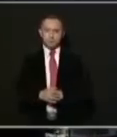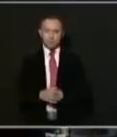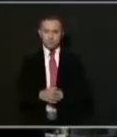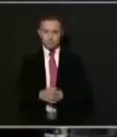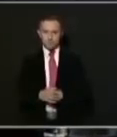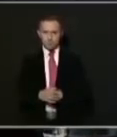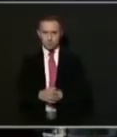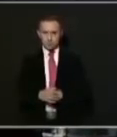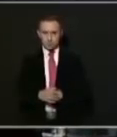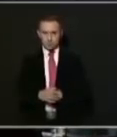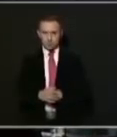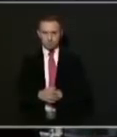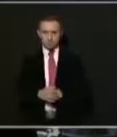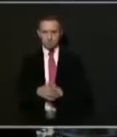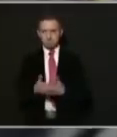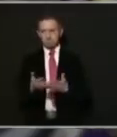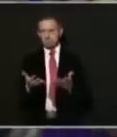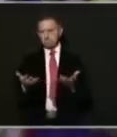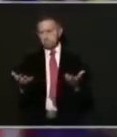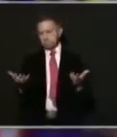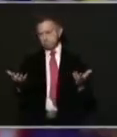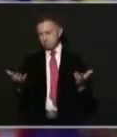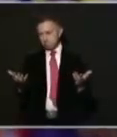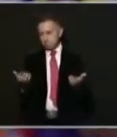no usar la palabra